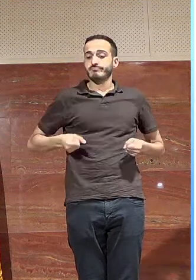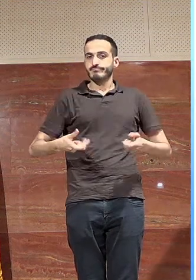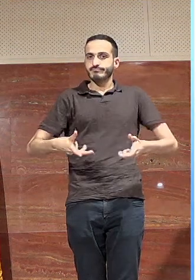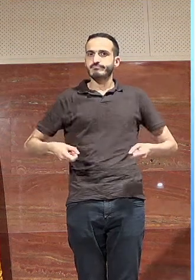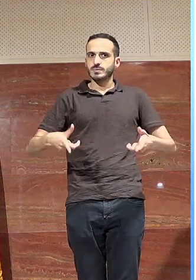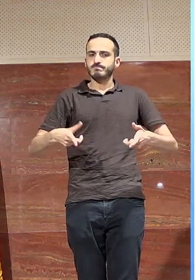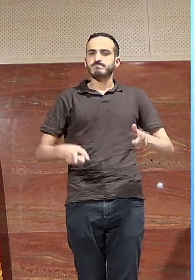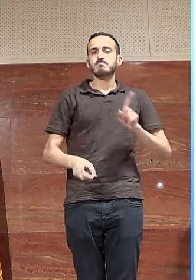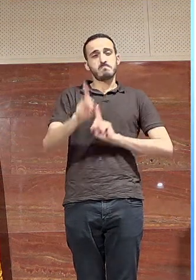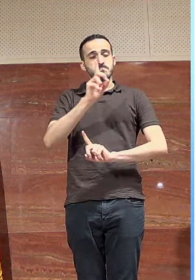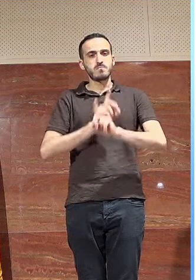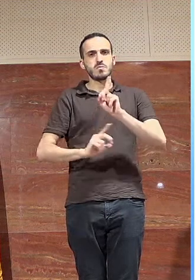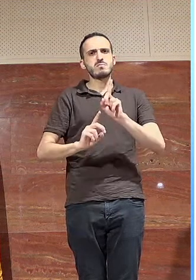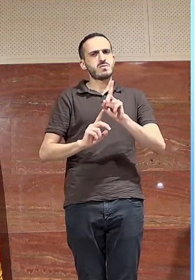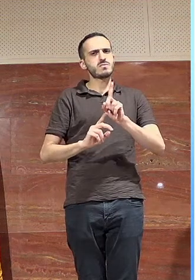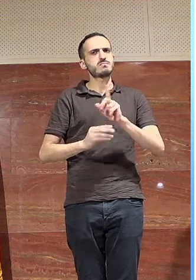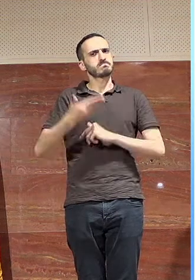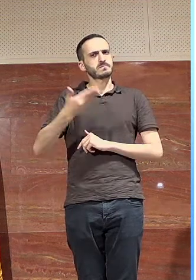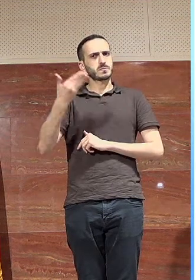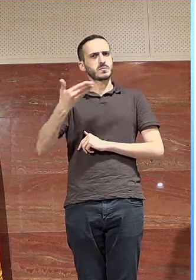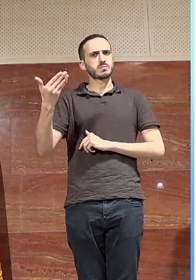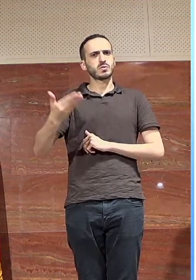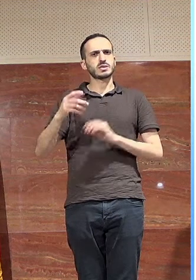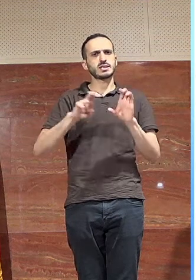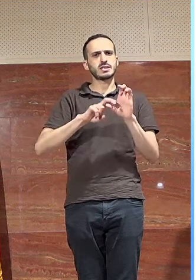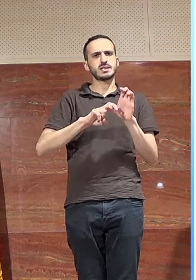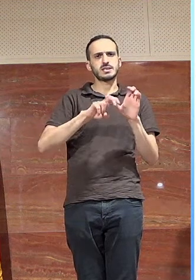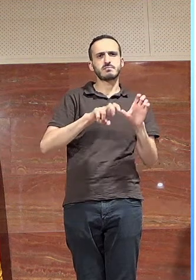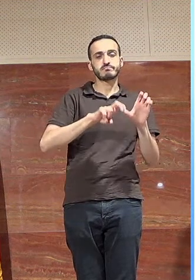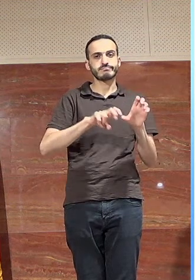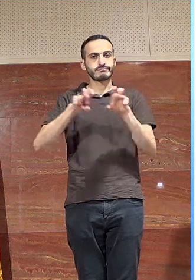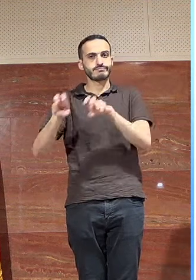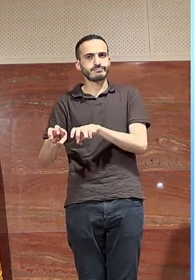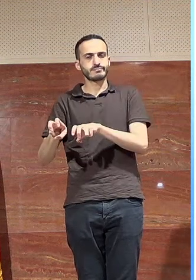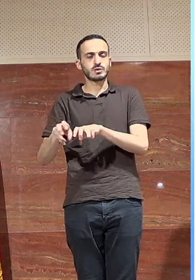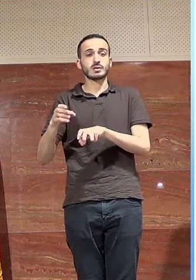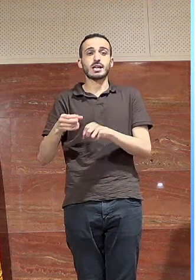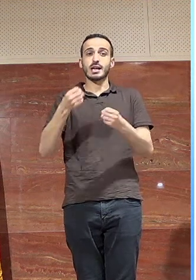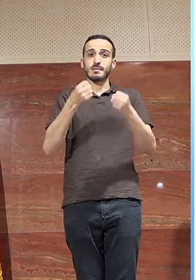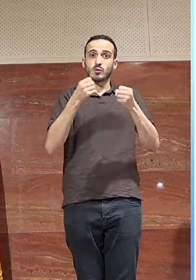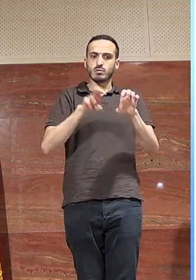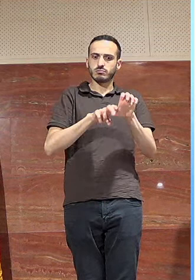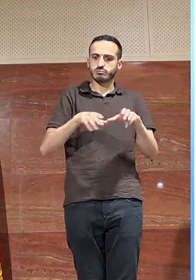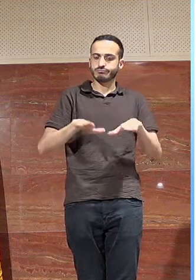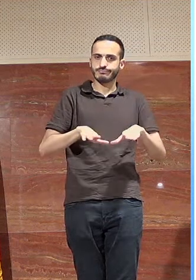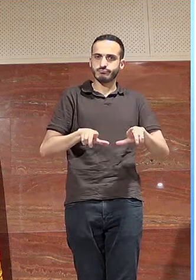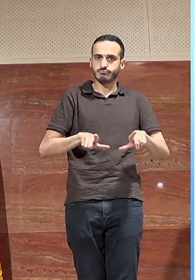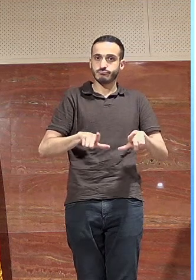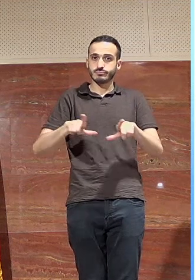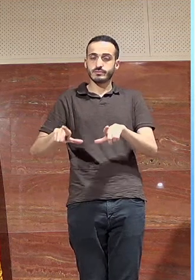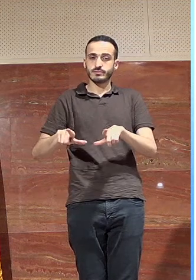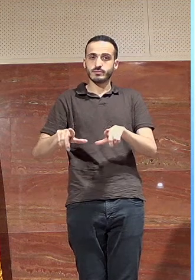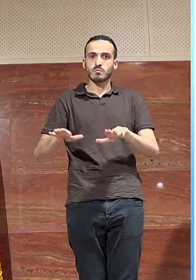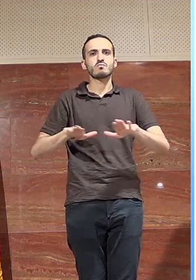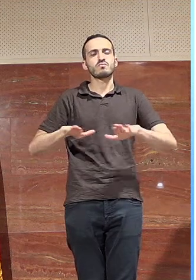tiene problemas graves de transferencia. Entonces, el mismo asiento del vehículo se ancla a este chasis y